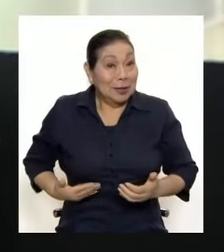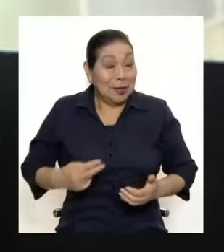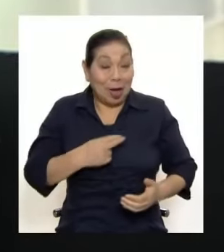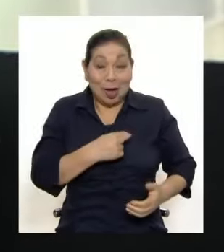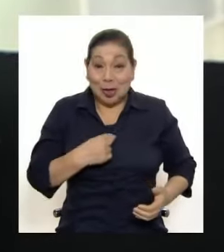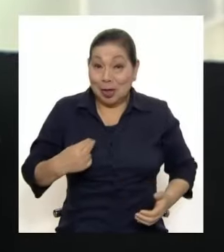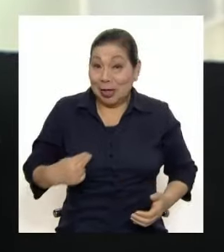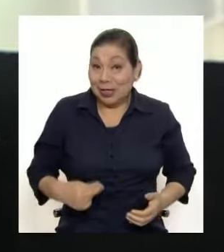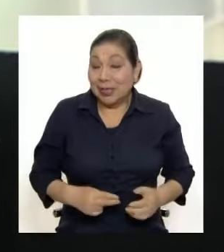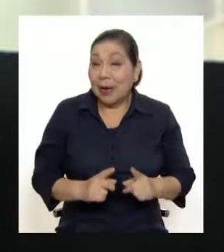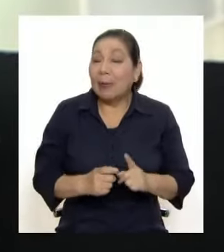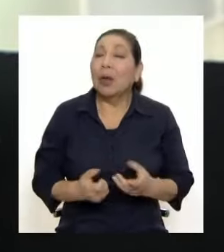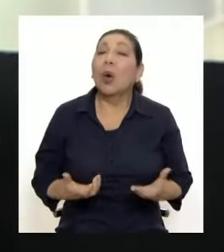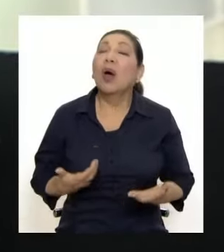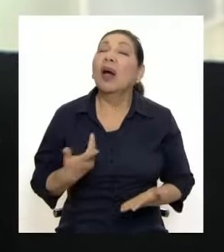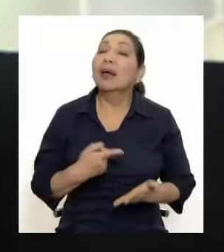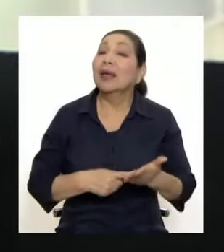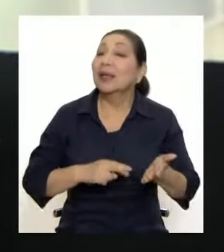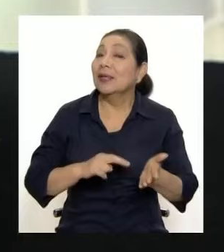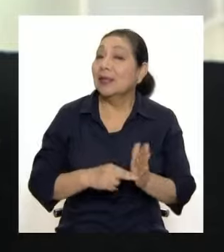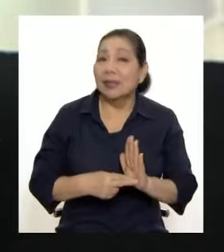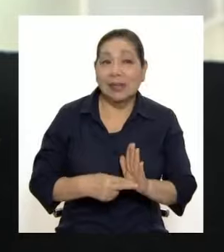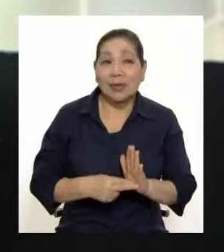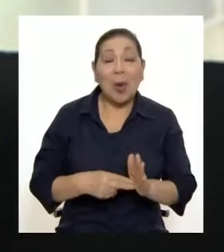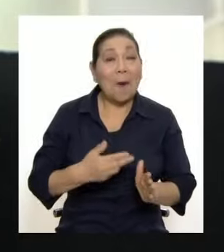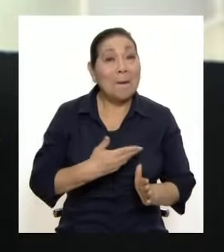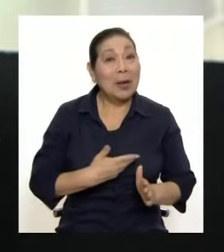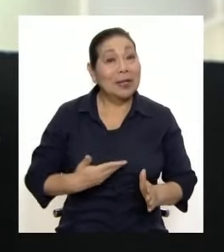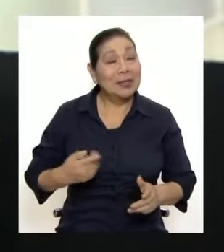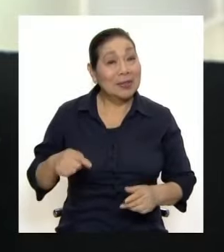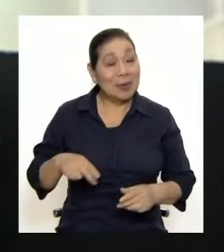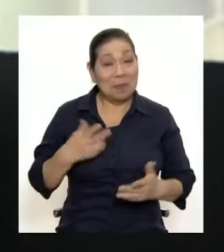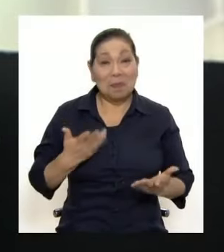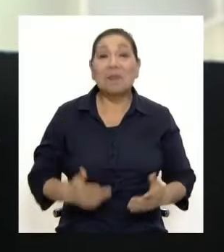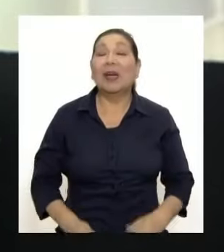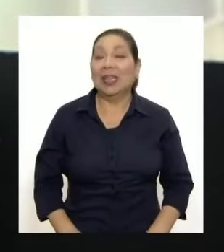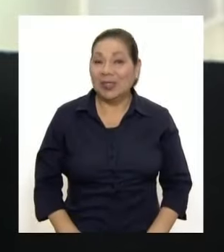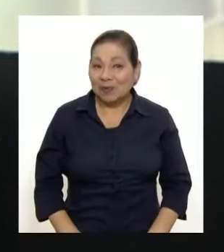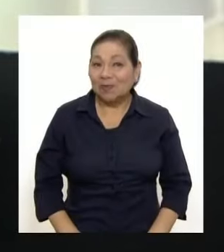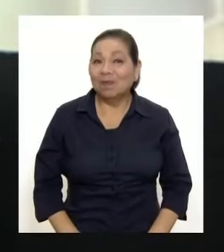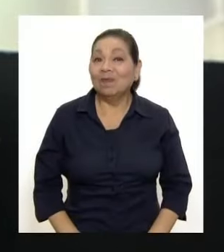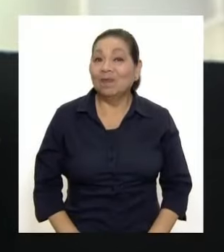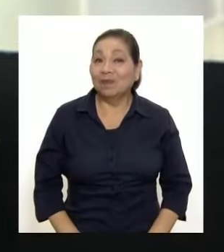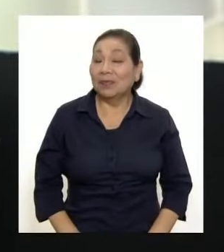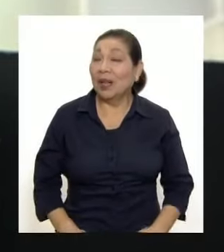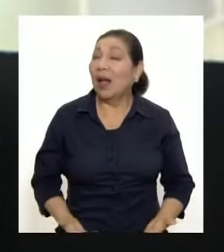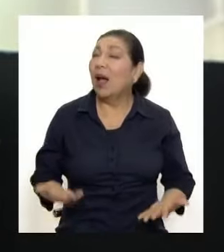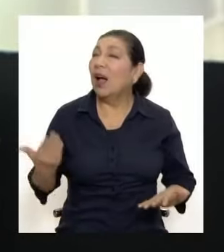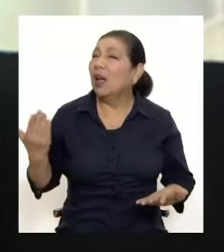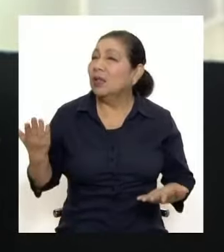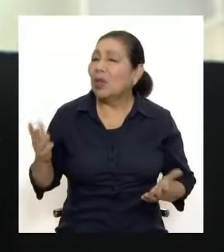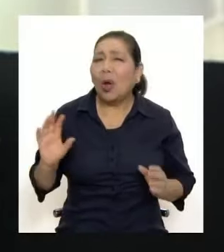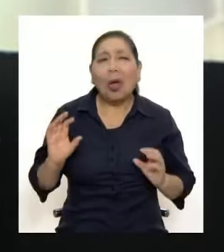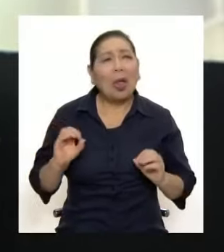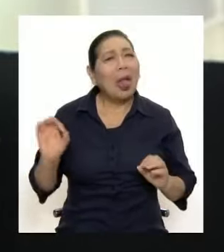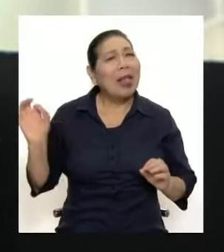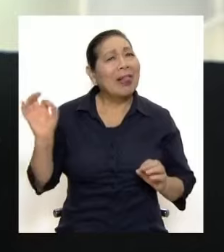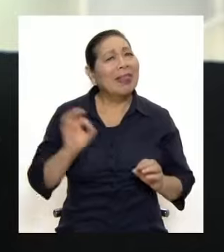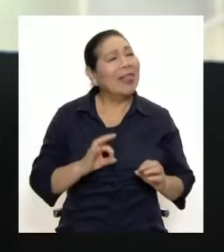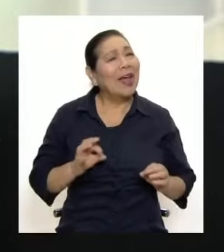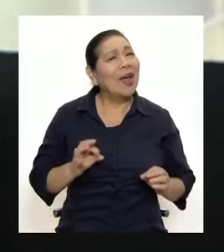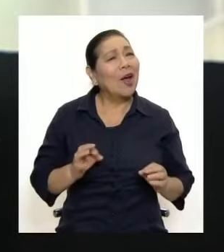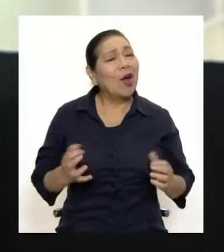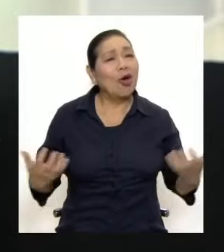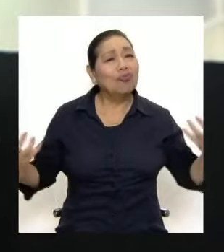en esa línea también consultarle de lo que significa la presencia de un presidente chino en nuestro en nuestro país Hace cuánto no se daba que